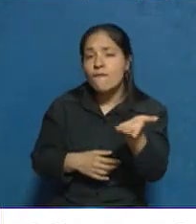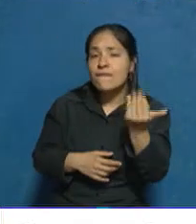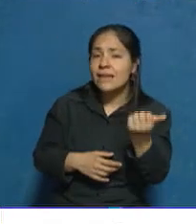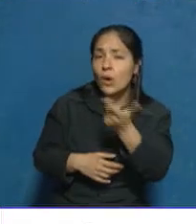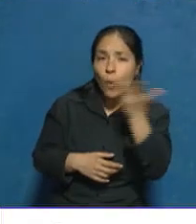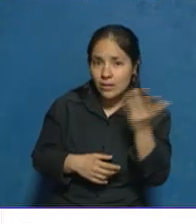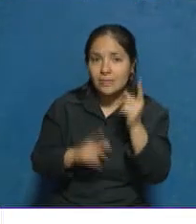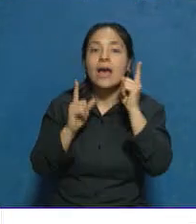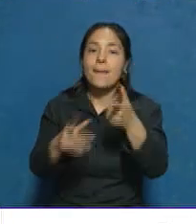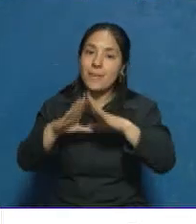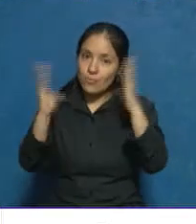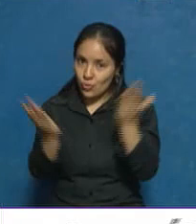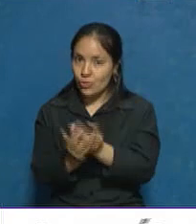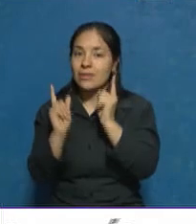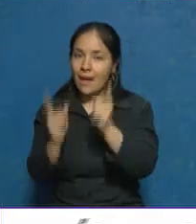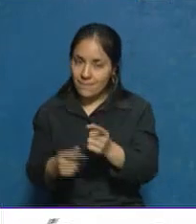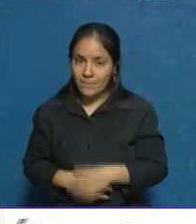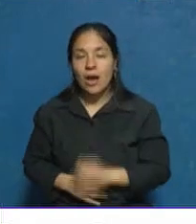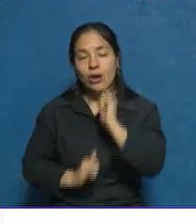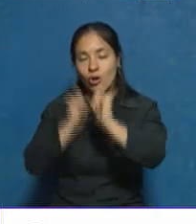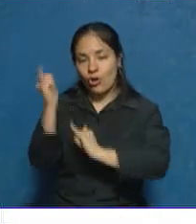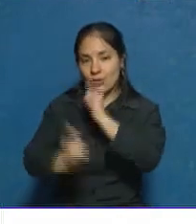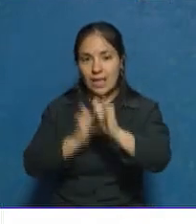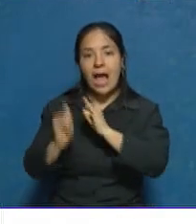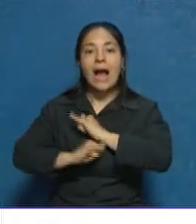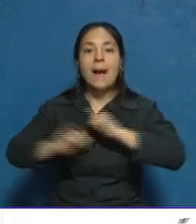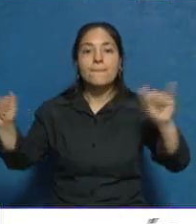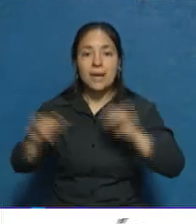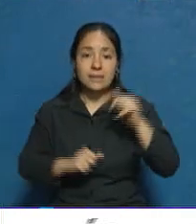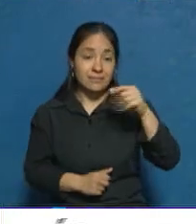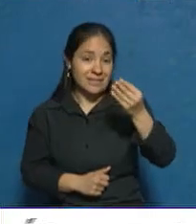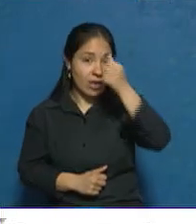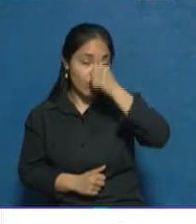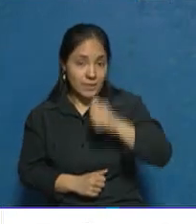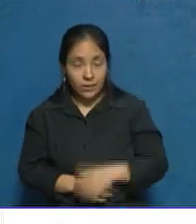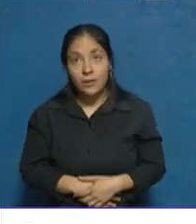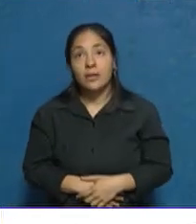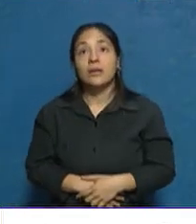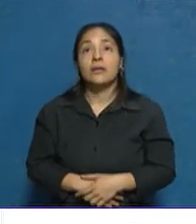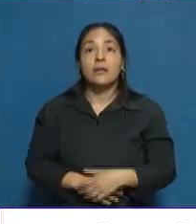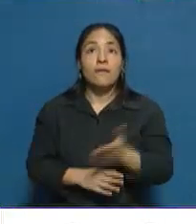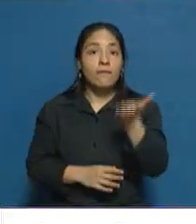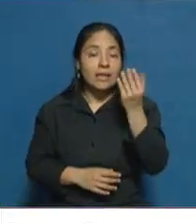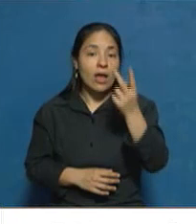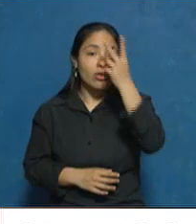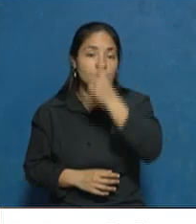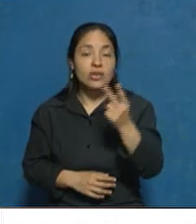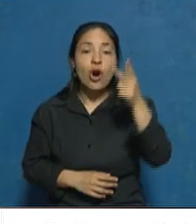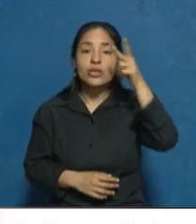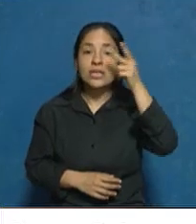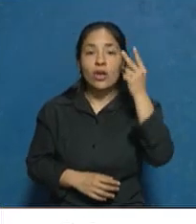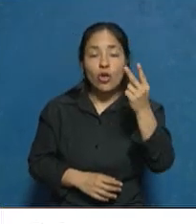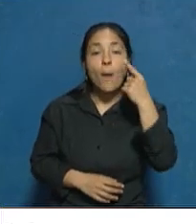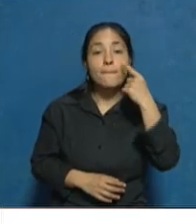el mundo. Mirá, ahora ya te voy a contar la campaña que se va a realizar este fin de semana. Les falta